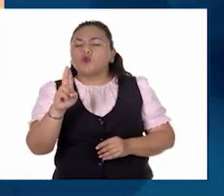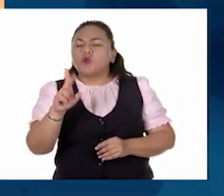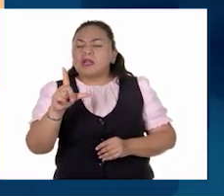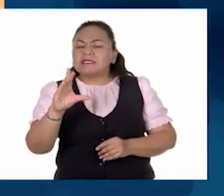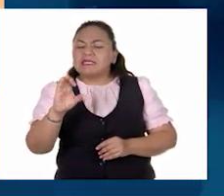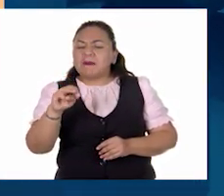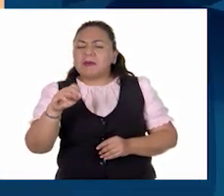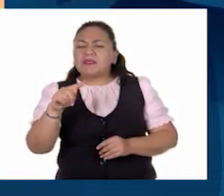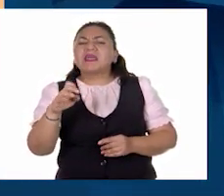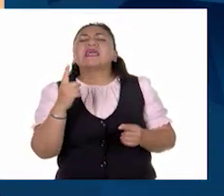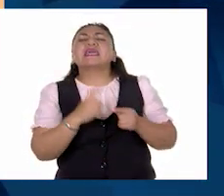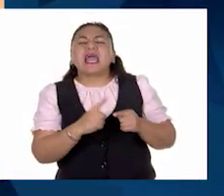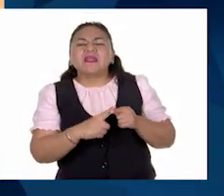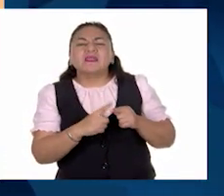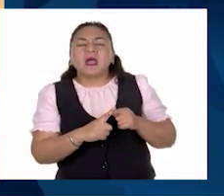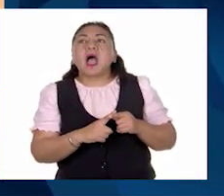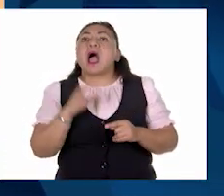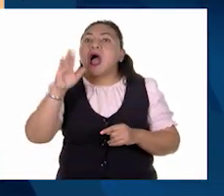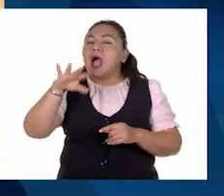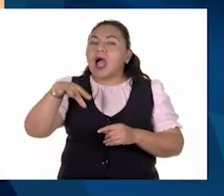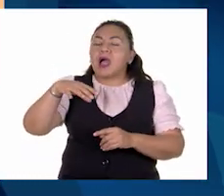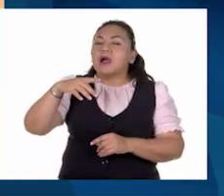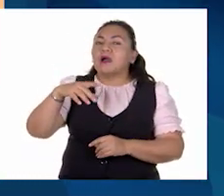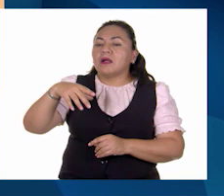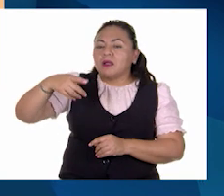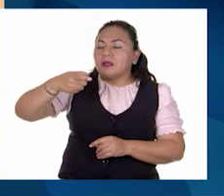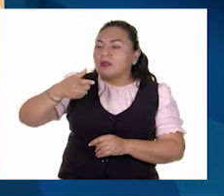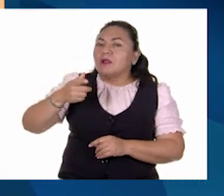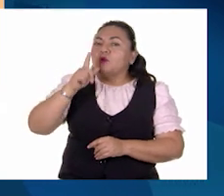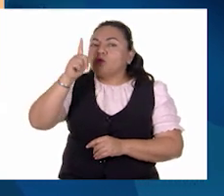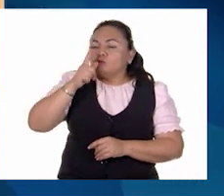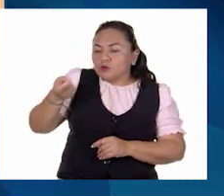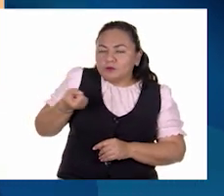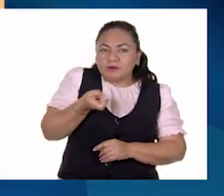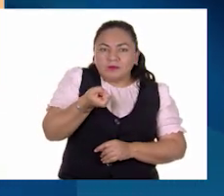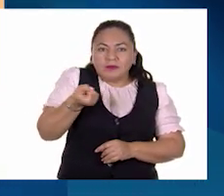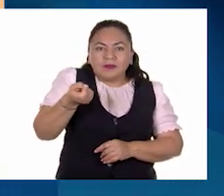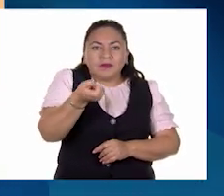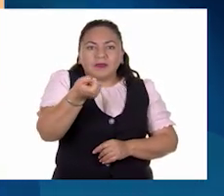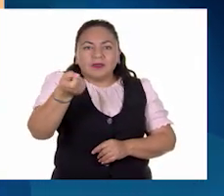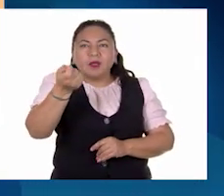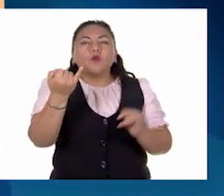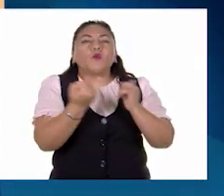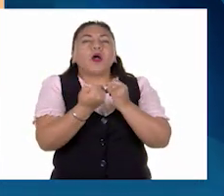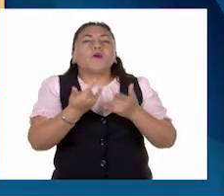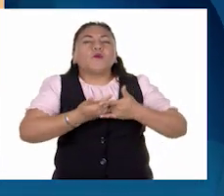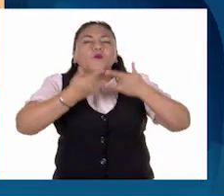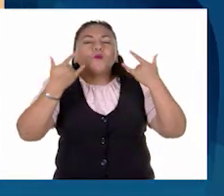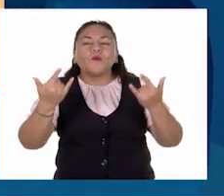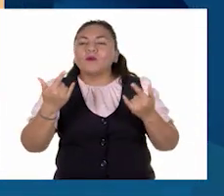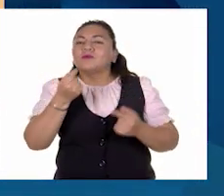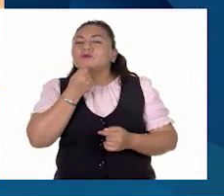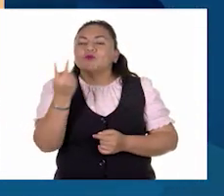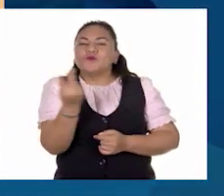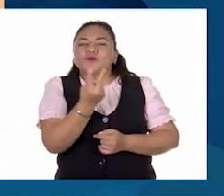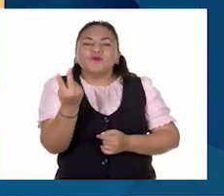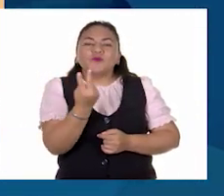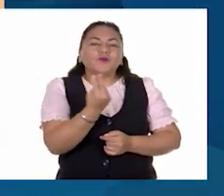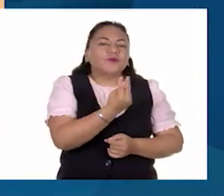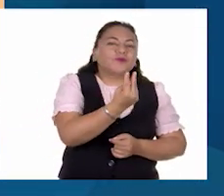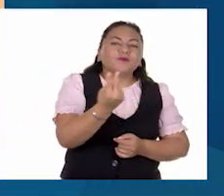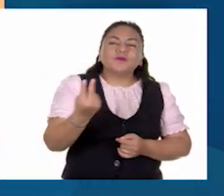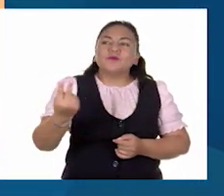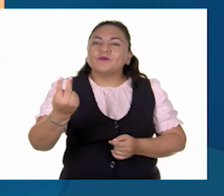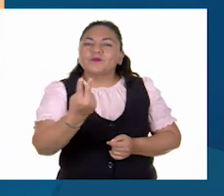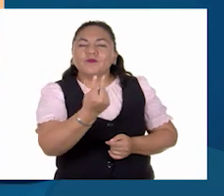Las lámparas. Las lámparas son dulces, como en el cuento de Hansel y Gretel, que todo en la